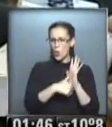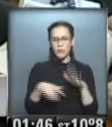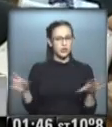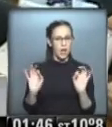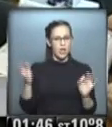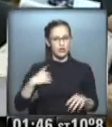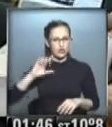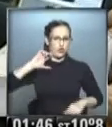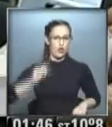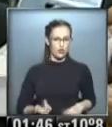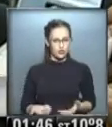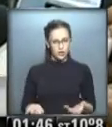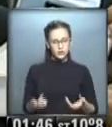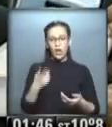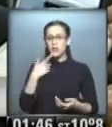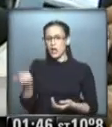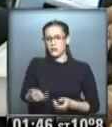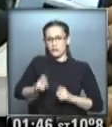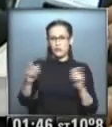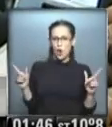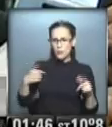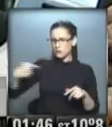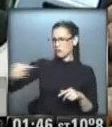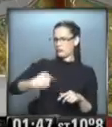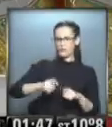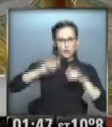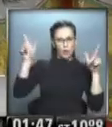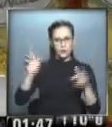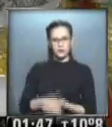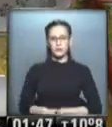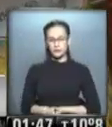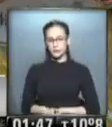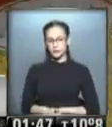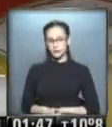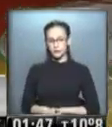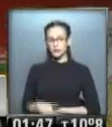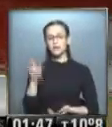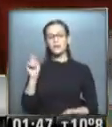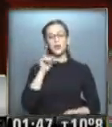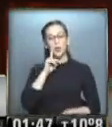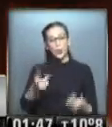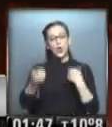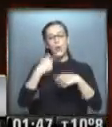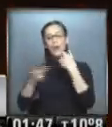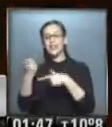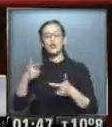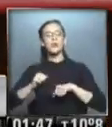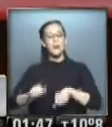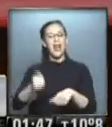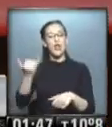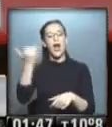empresa de autos y motos y dijo estar sorprendido por la acusación. En julio, las ventas en supermercados aumentaron